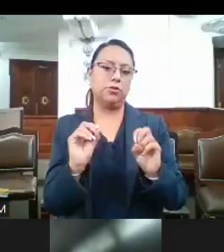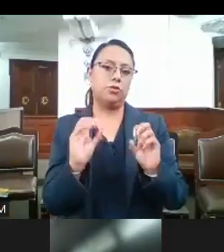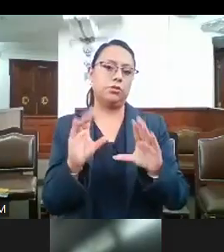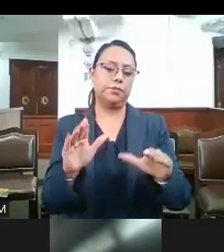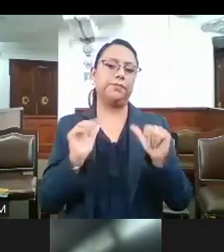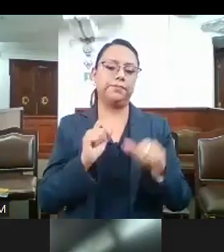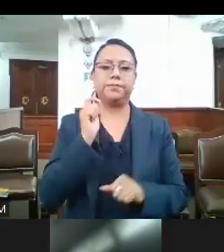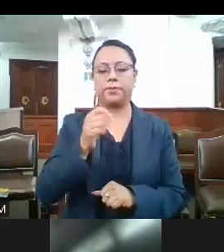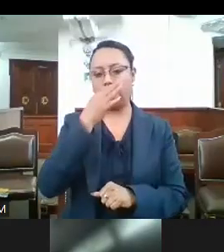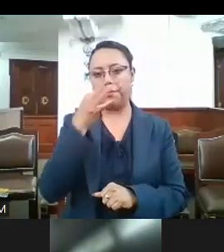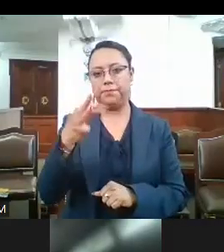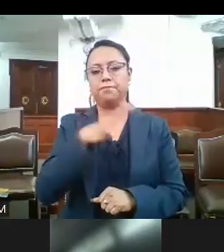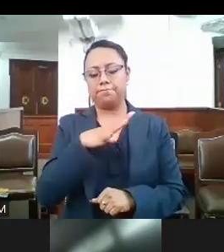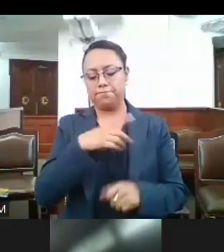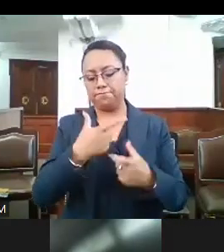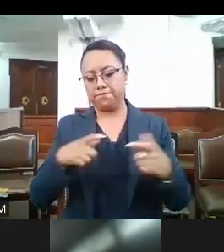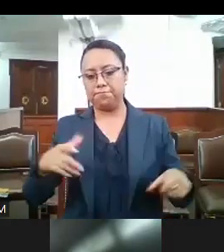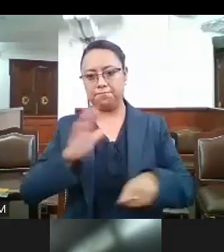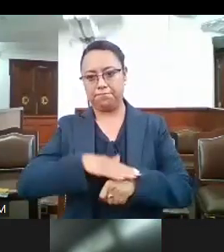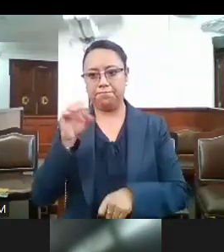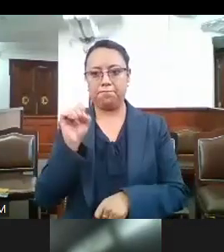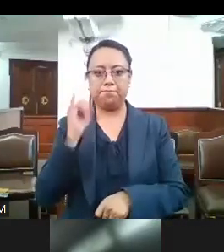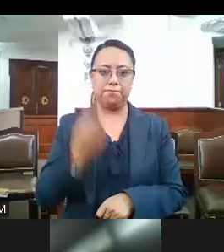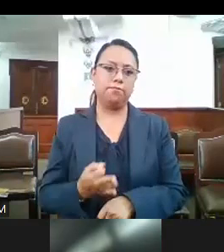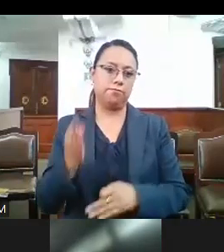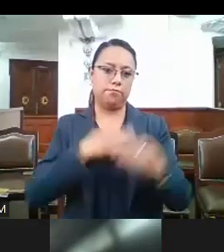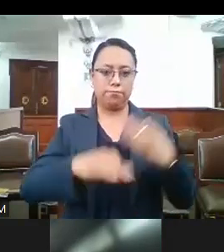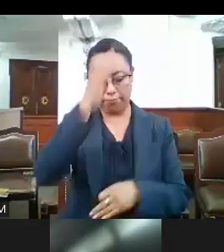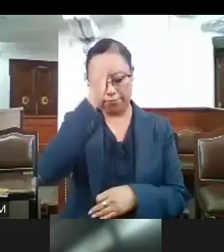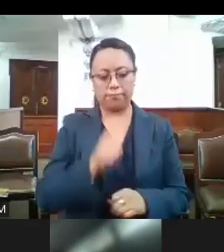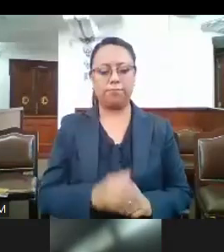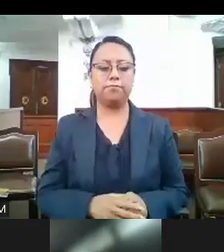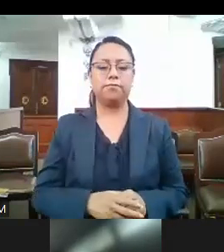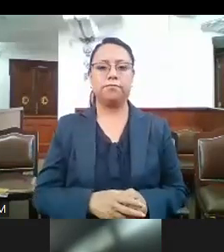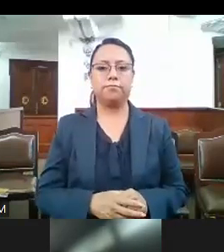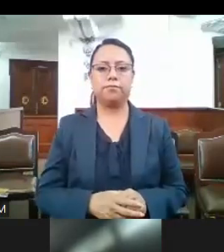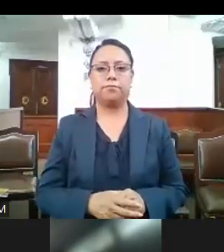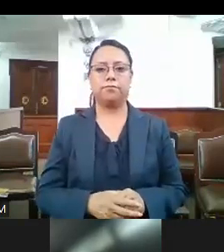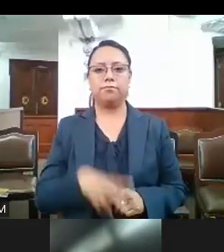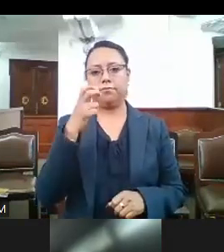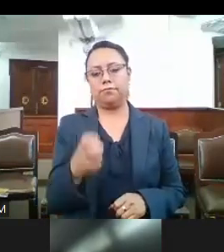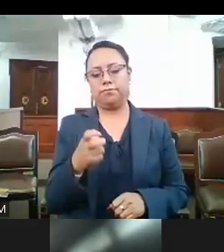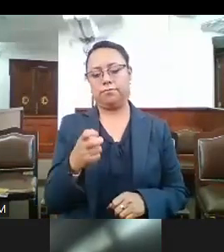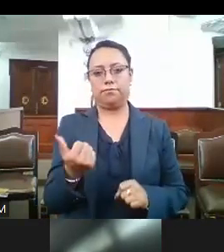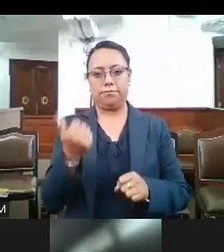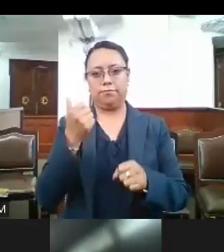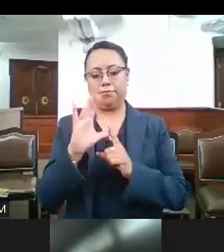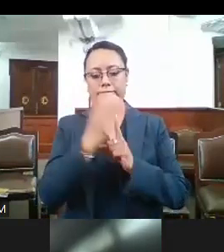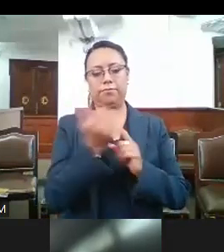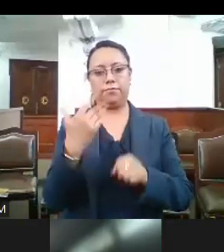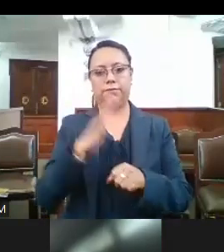se informa que existe mayoría en favor. En consecuencia, se aprueba por unanimidad el acuerdo emitido por la Comisión de Administración y Procuración de